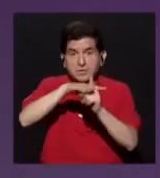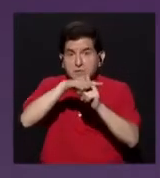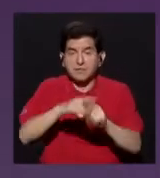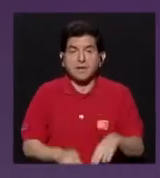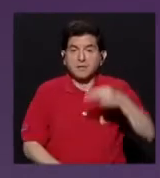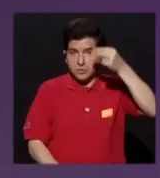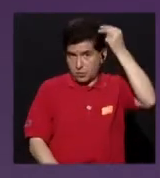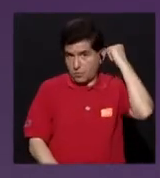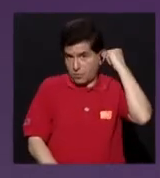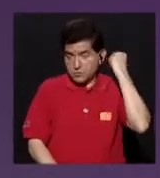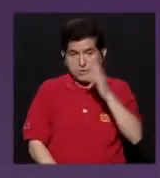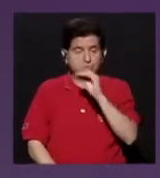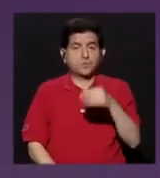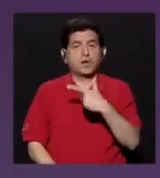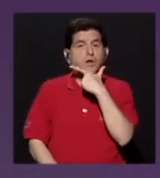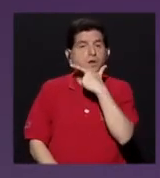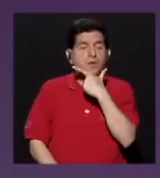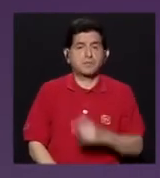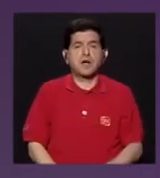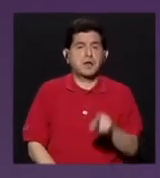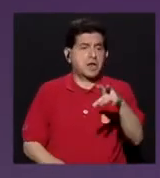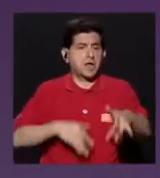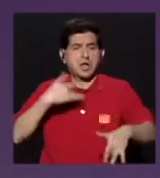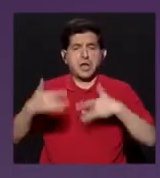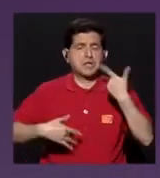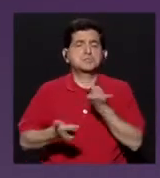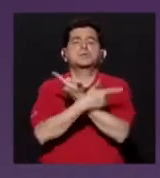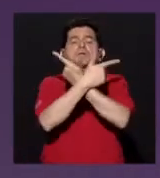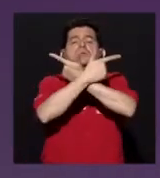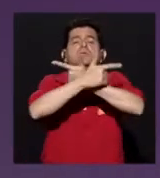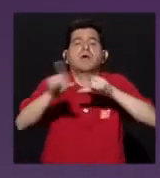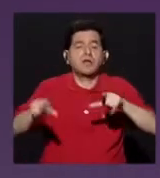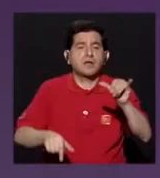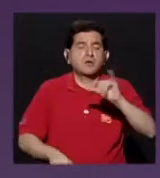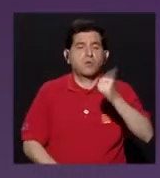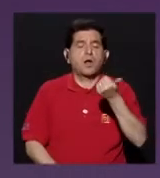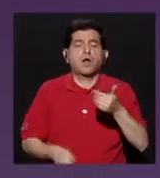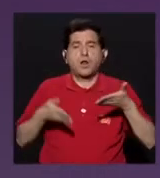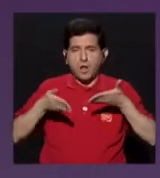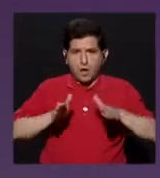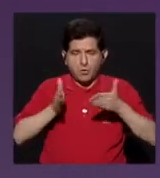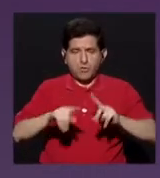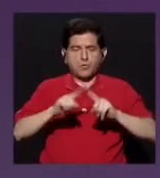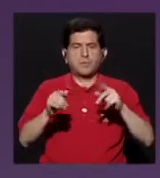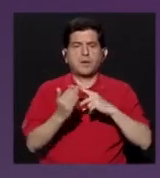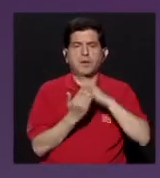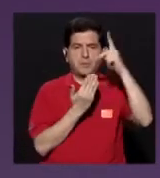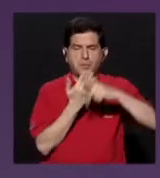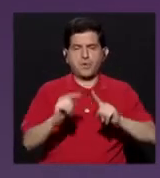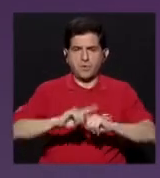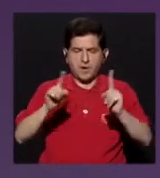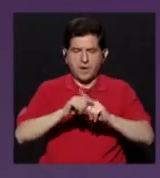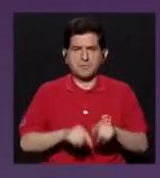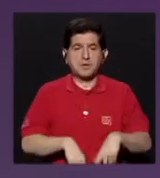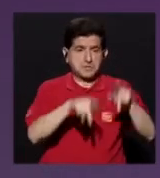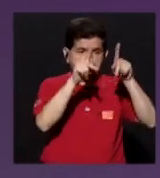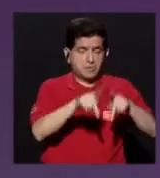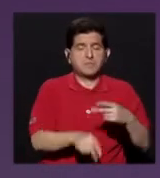son homosexuales o que son lesbianas, que él sienta la misma libertad que mis otros hijos que ven otras series con